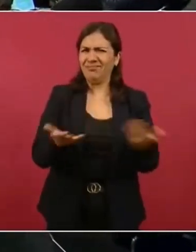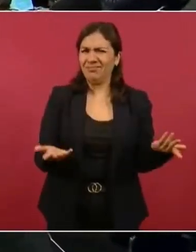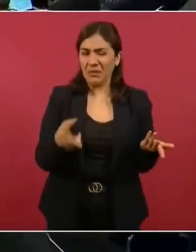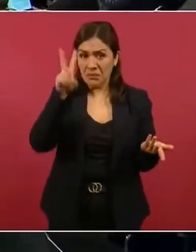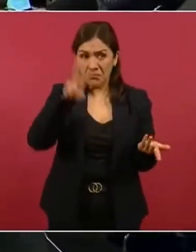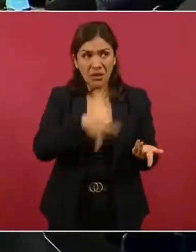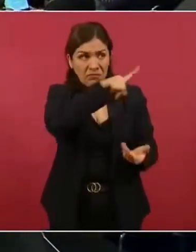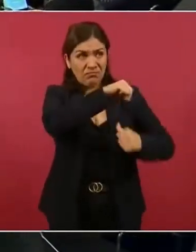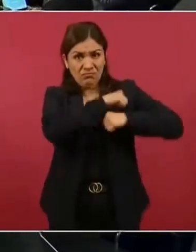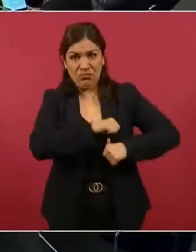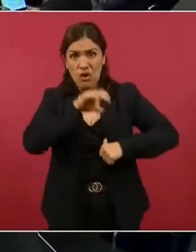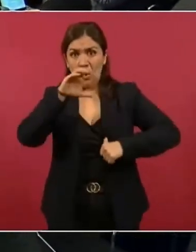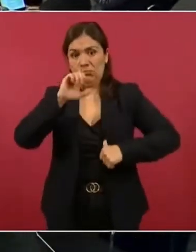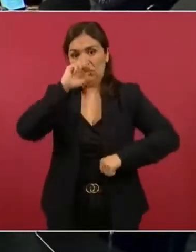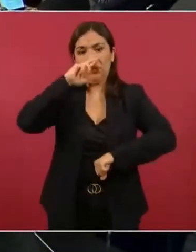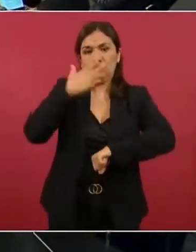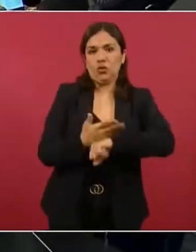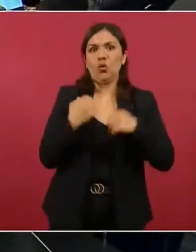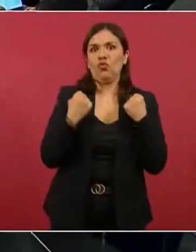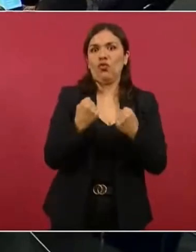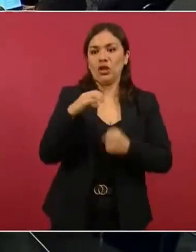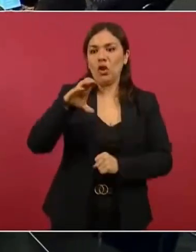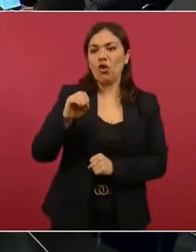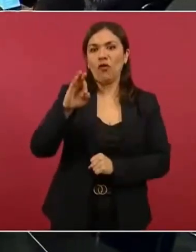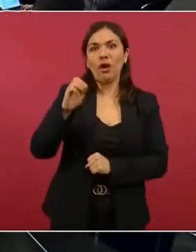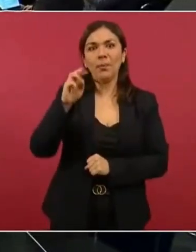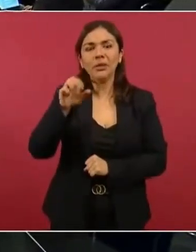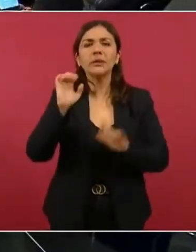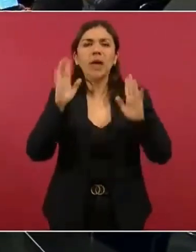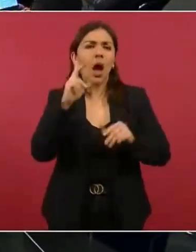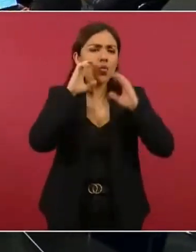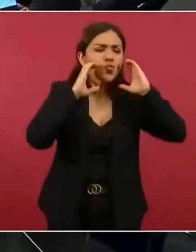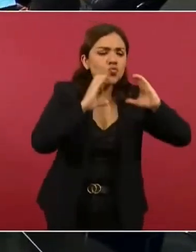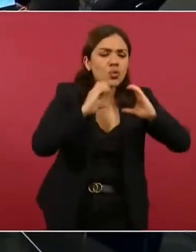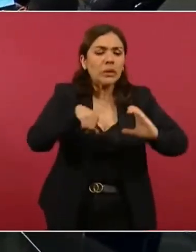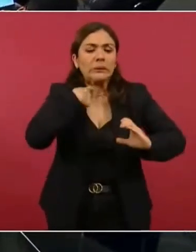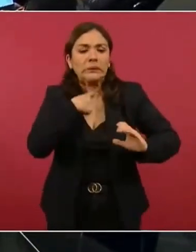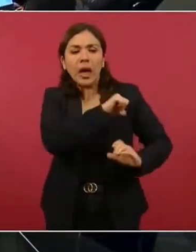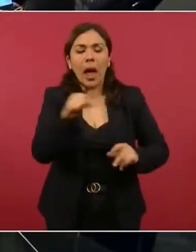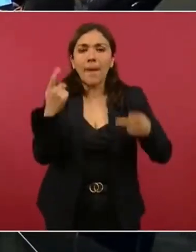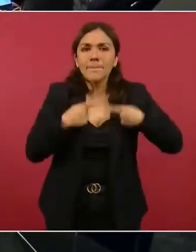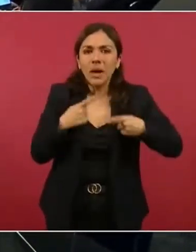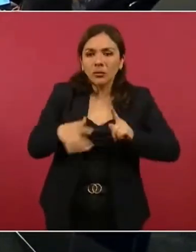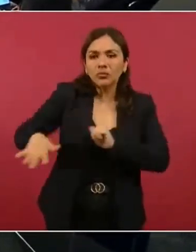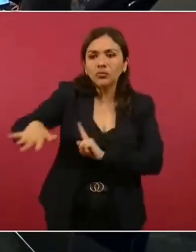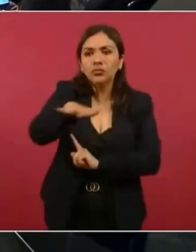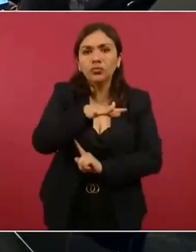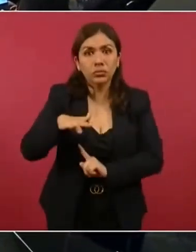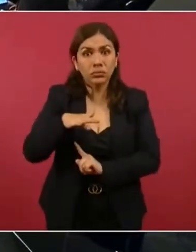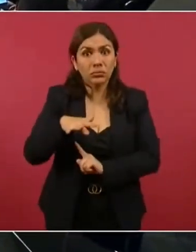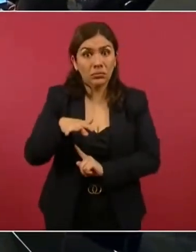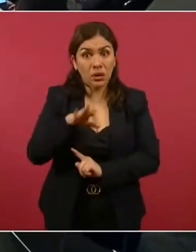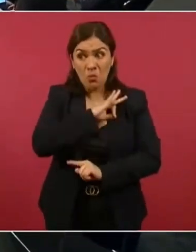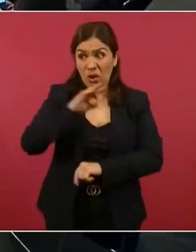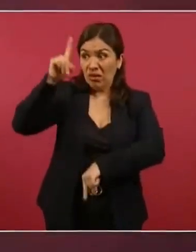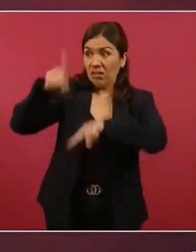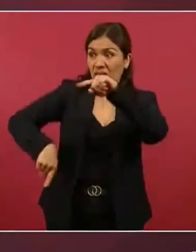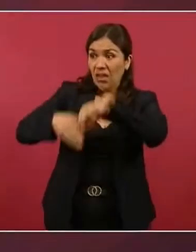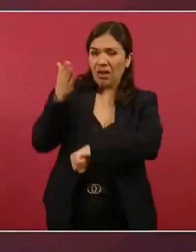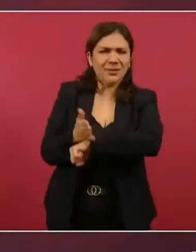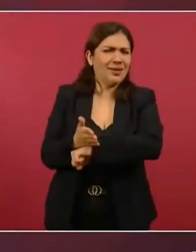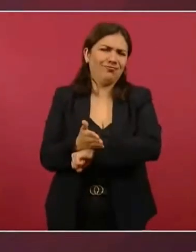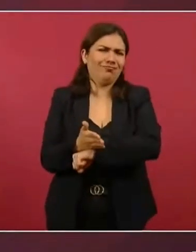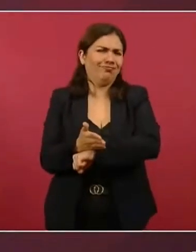la COFEPRIS ejerce su responsabilidad al cuidado de la población y no hay razón para que se le quiten estas sanciones.